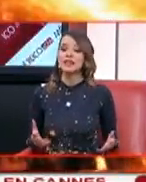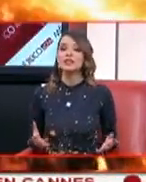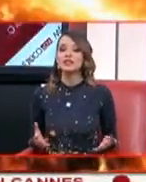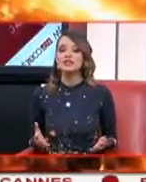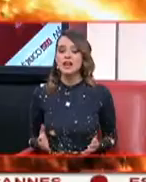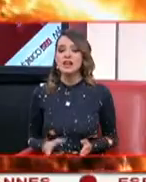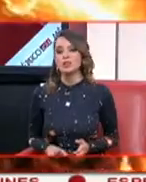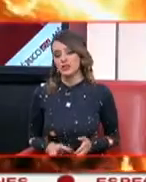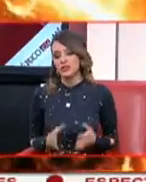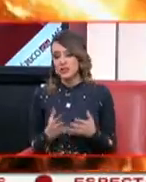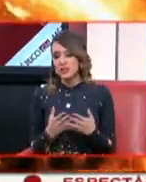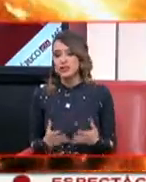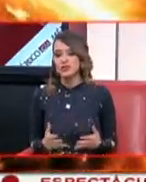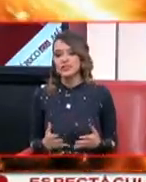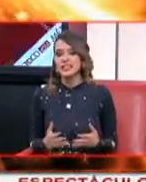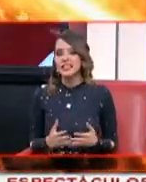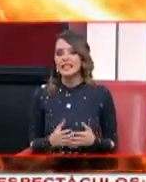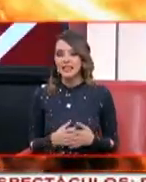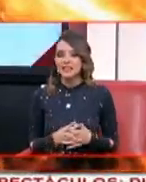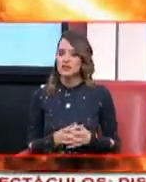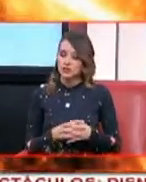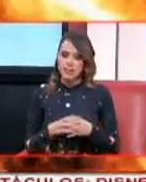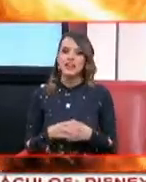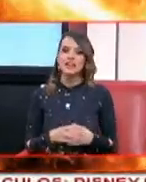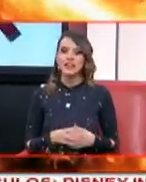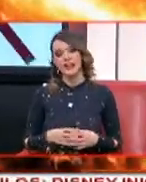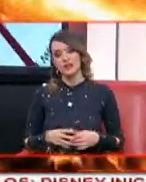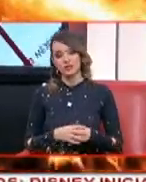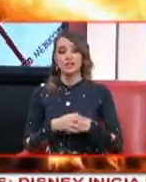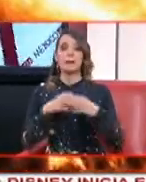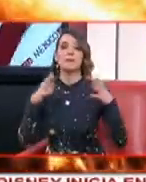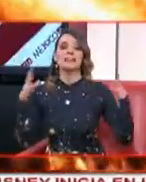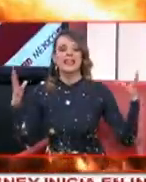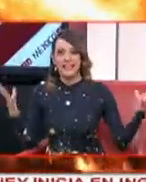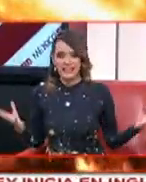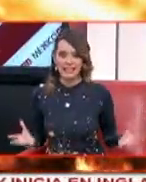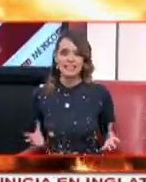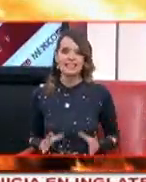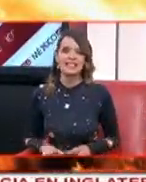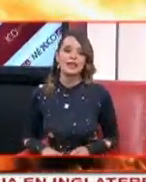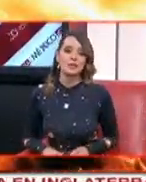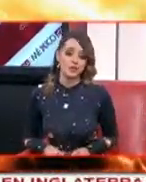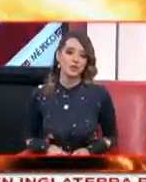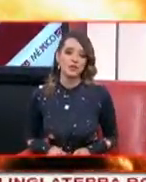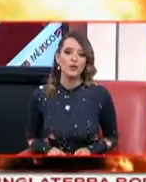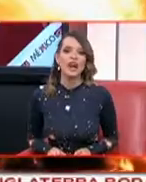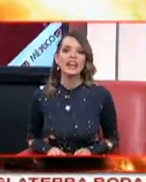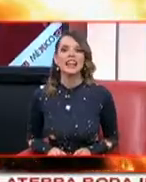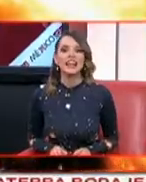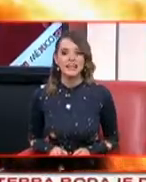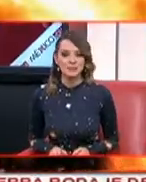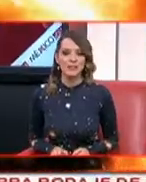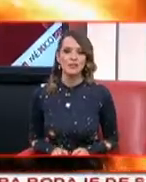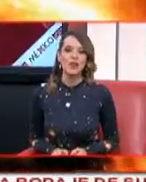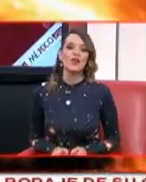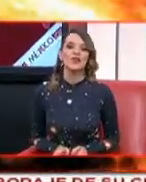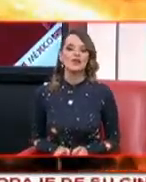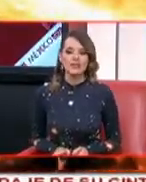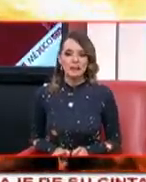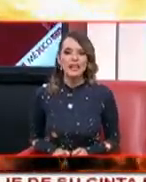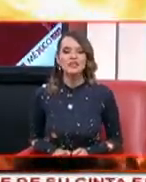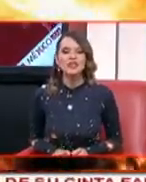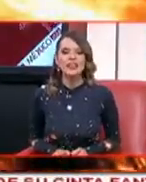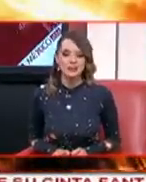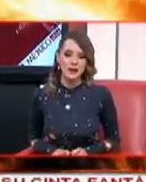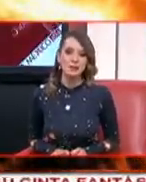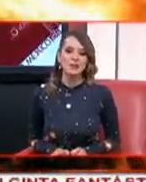poder prevenirnos, pues no solo de lo que sucede aquí en la Tierra, sino también el ecosistema más grande que es pues nuestro lugar en el espacio. Un